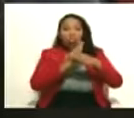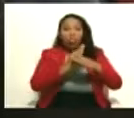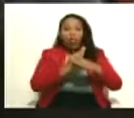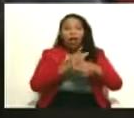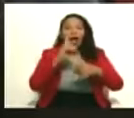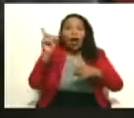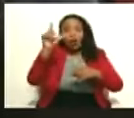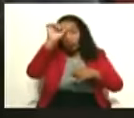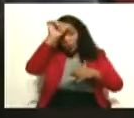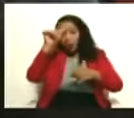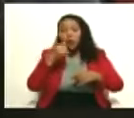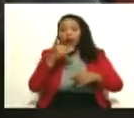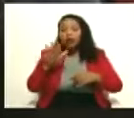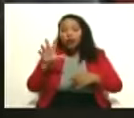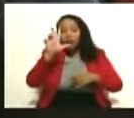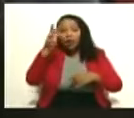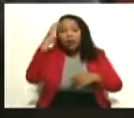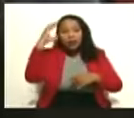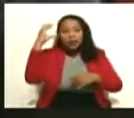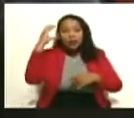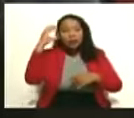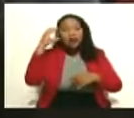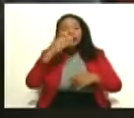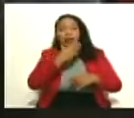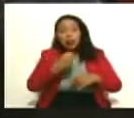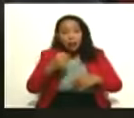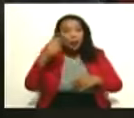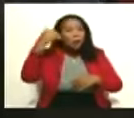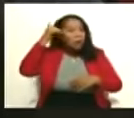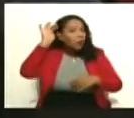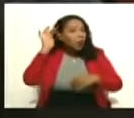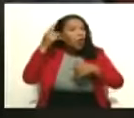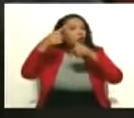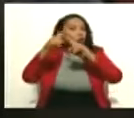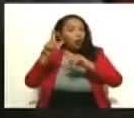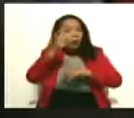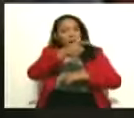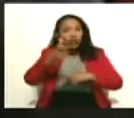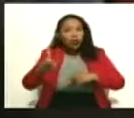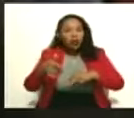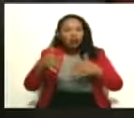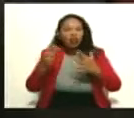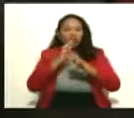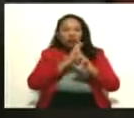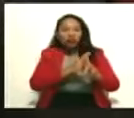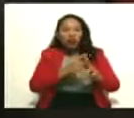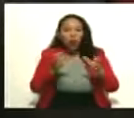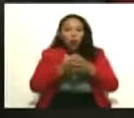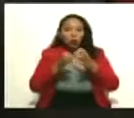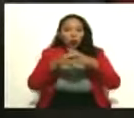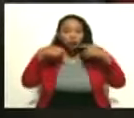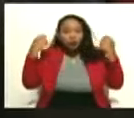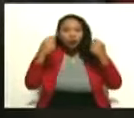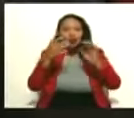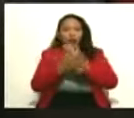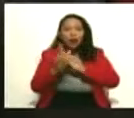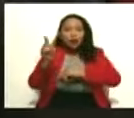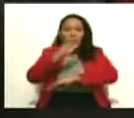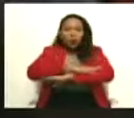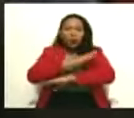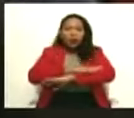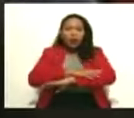del domingo, entre ellos, bueno, María Corina Machado y otros. ¿Qué le responde el comando de campaña sobre estas acciones